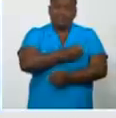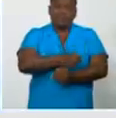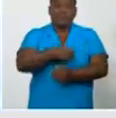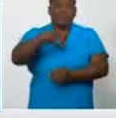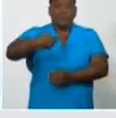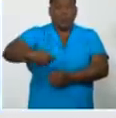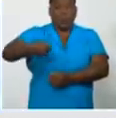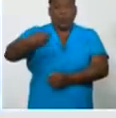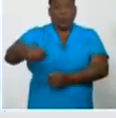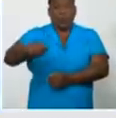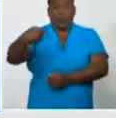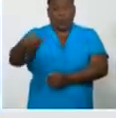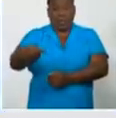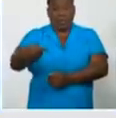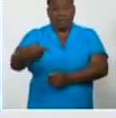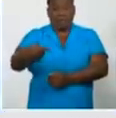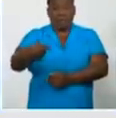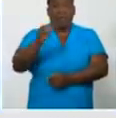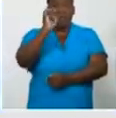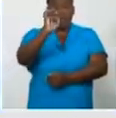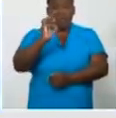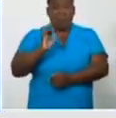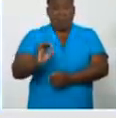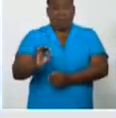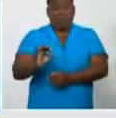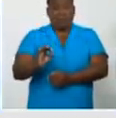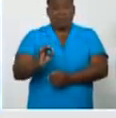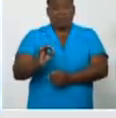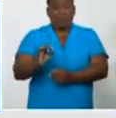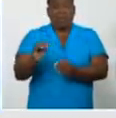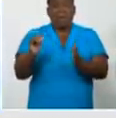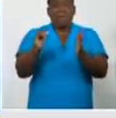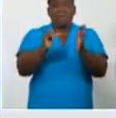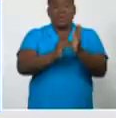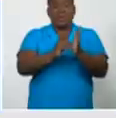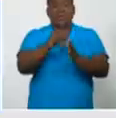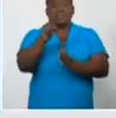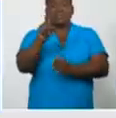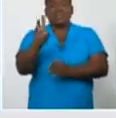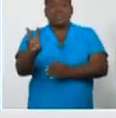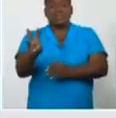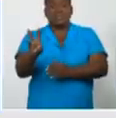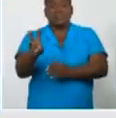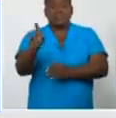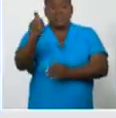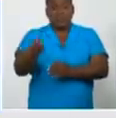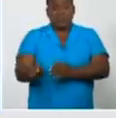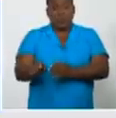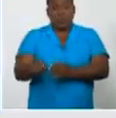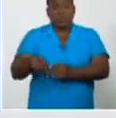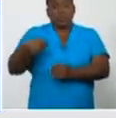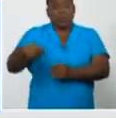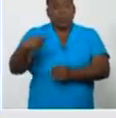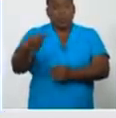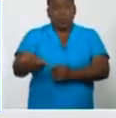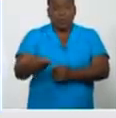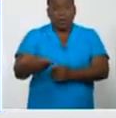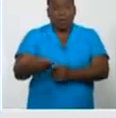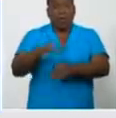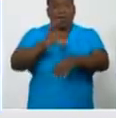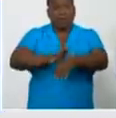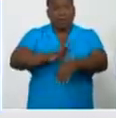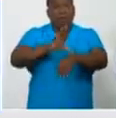ha promediado un total de 1.013 casos diarios. Y yo lo digo porque